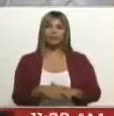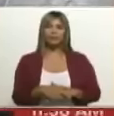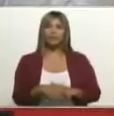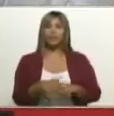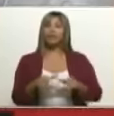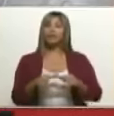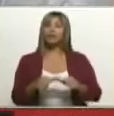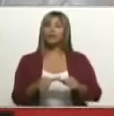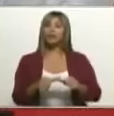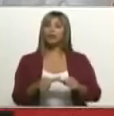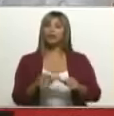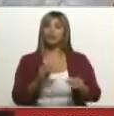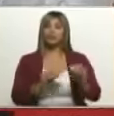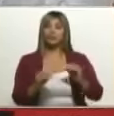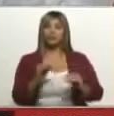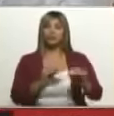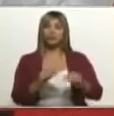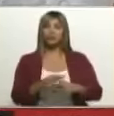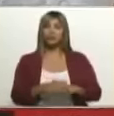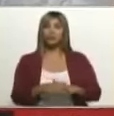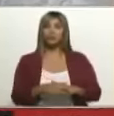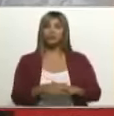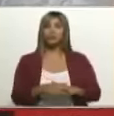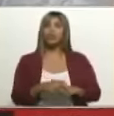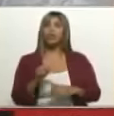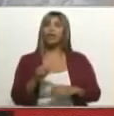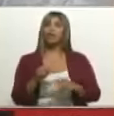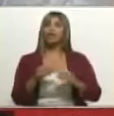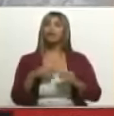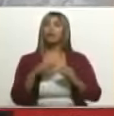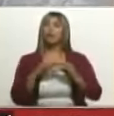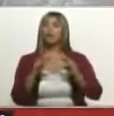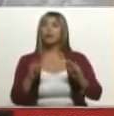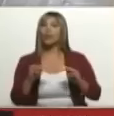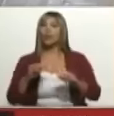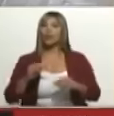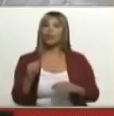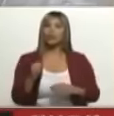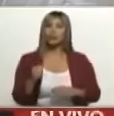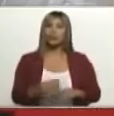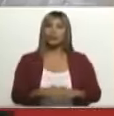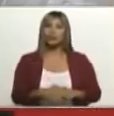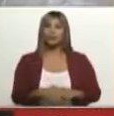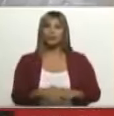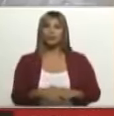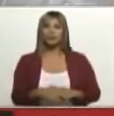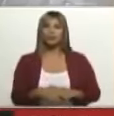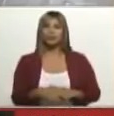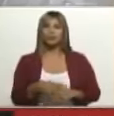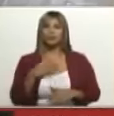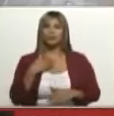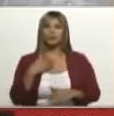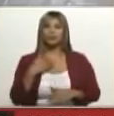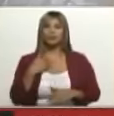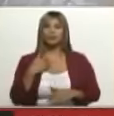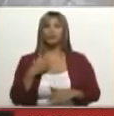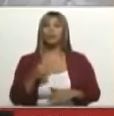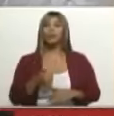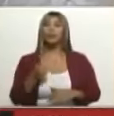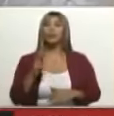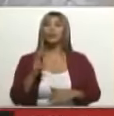seguimos construyendo este gran modelo policial, el mejor modelo policial más moderno